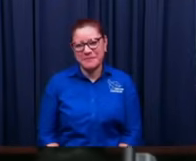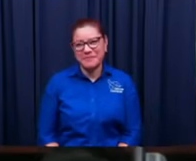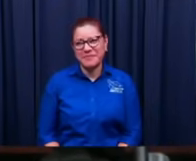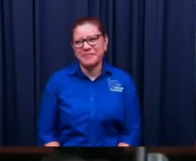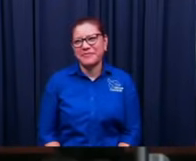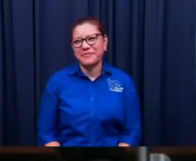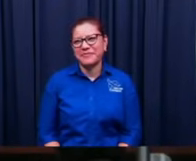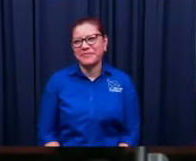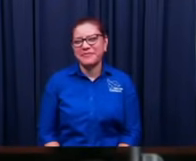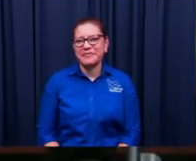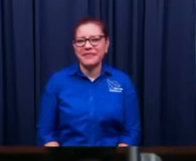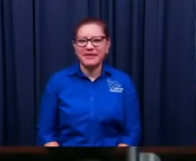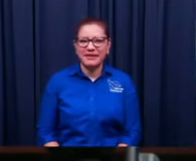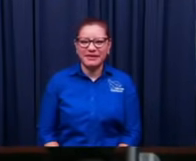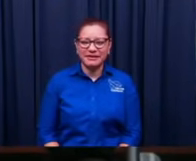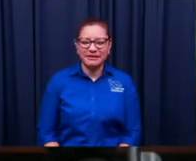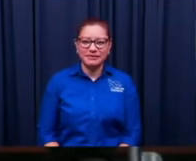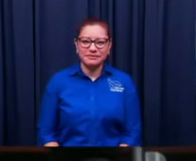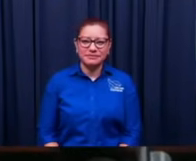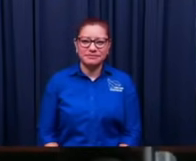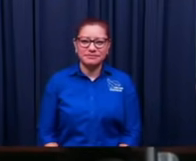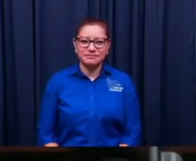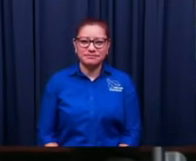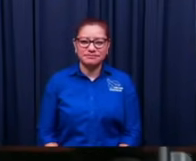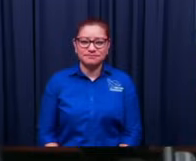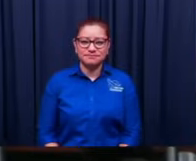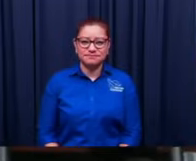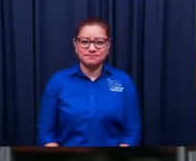No solo cuadrados.